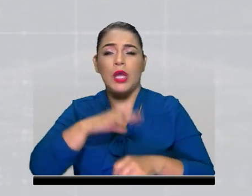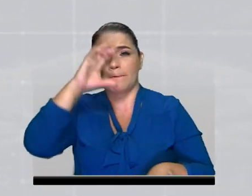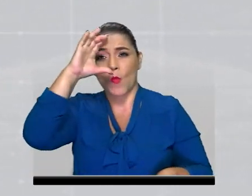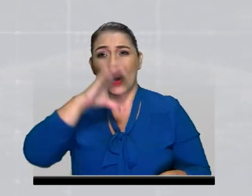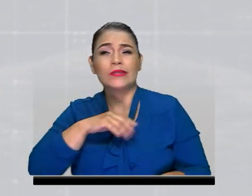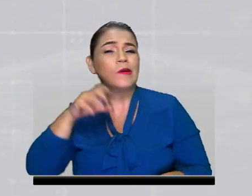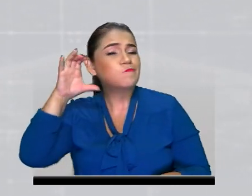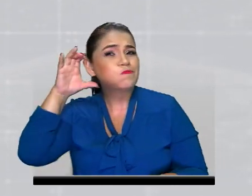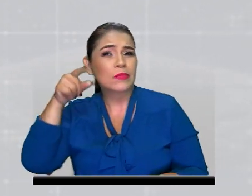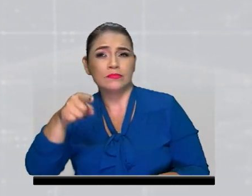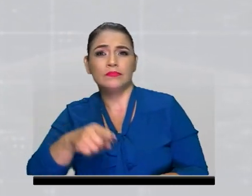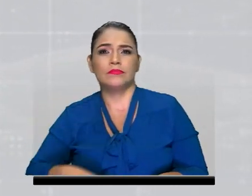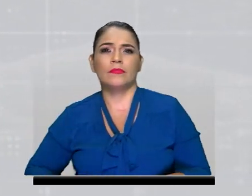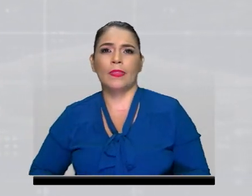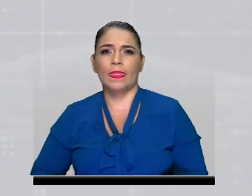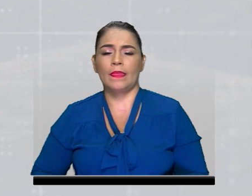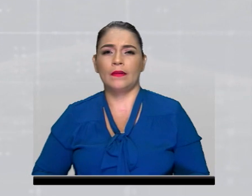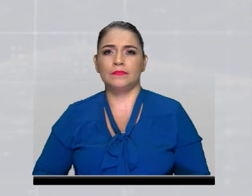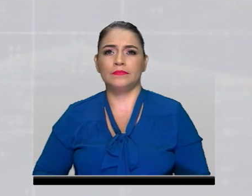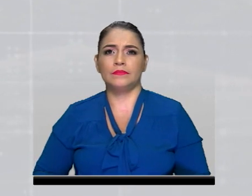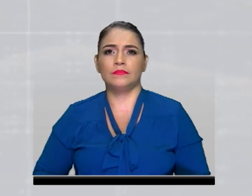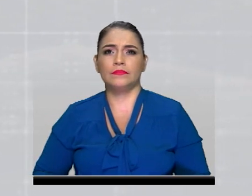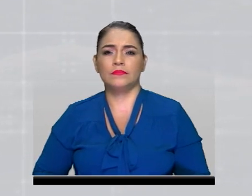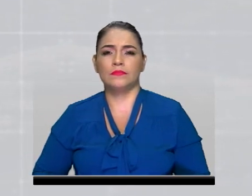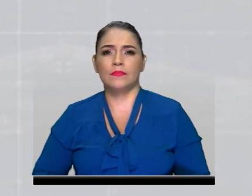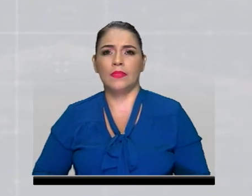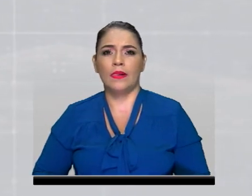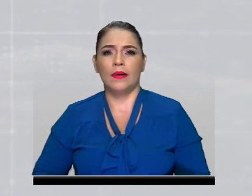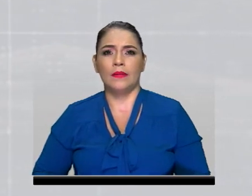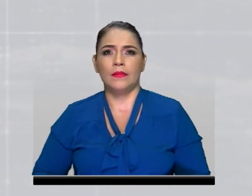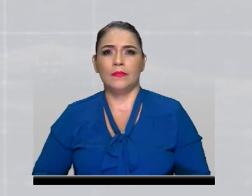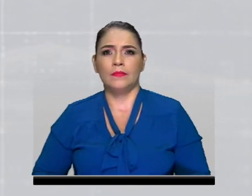policía. ¡Para arriba, mi pato, para arriba!